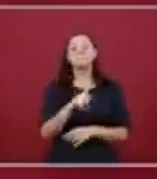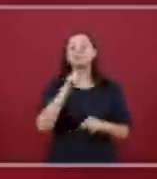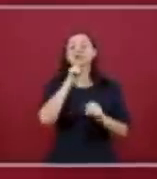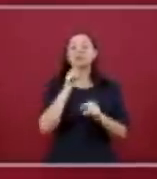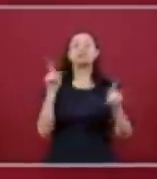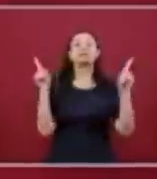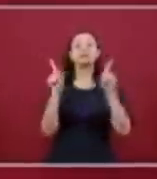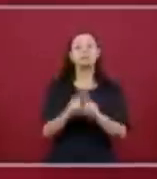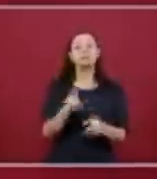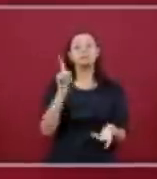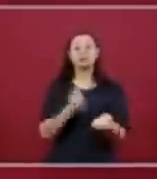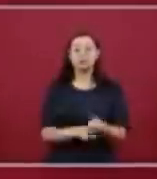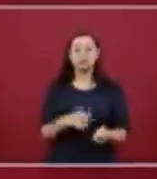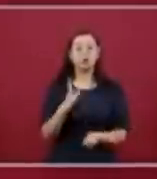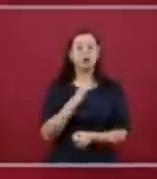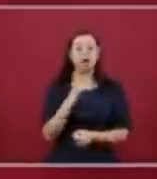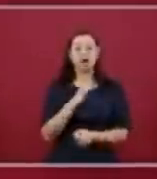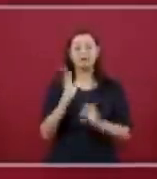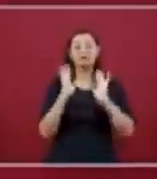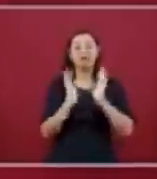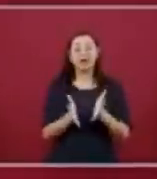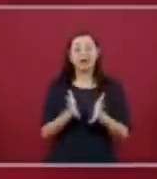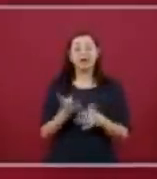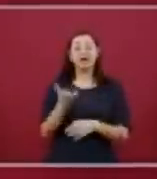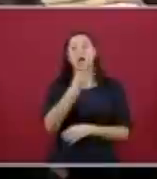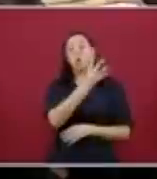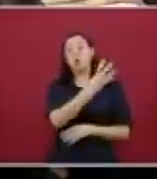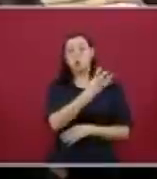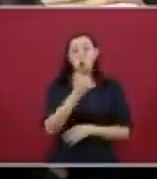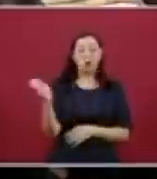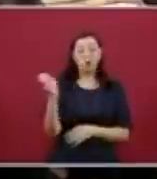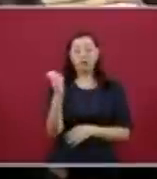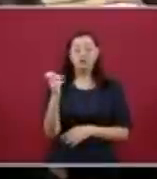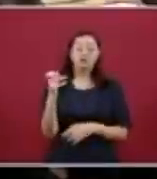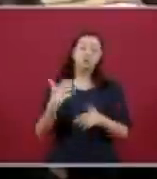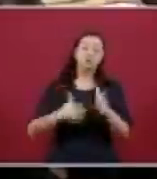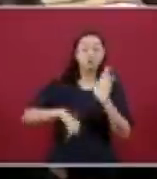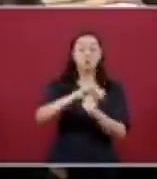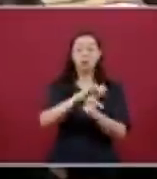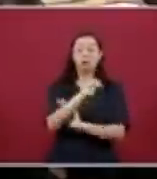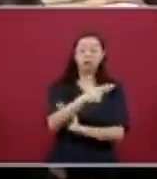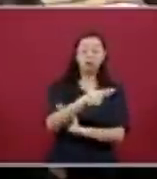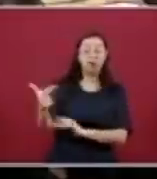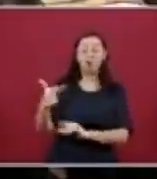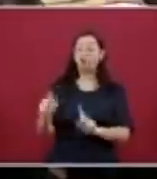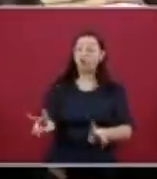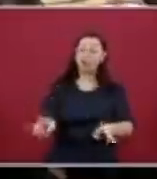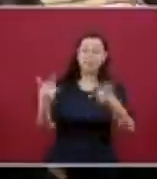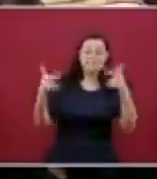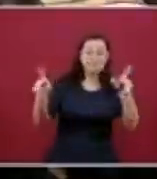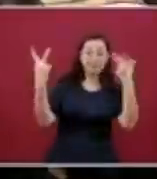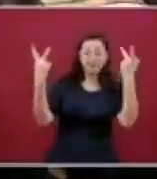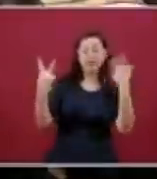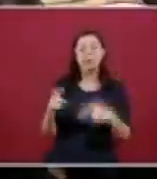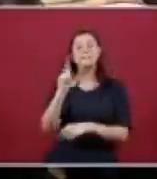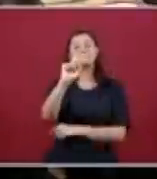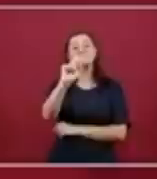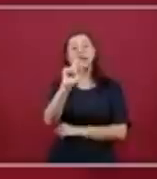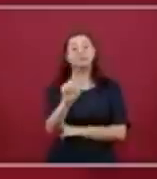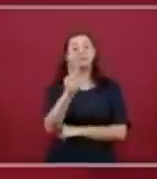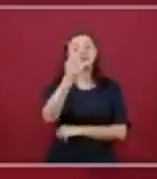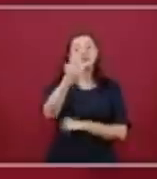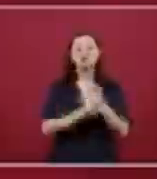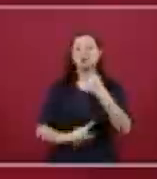también se cuenta con más de 400 suites vendidas. Hay más de 28 países que